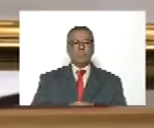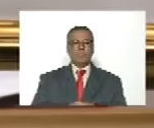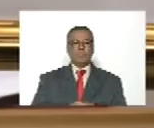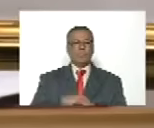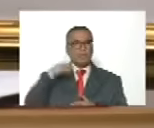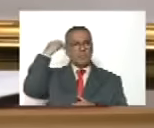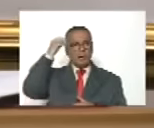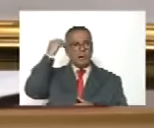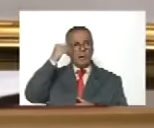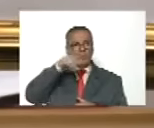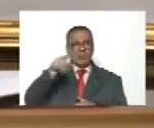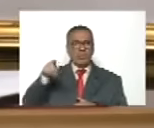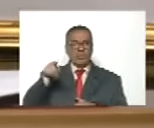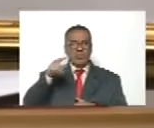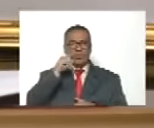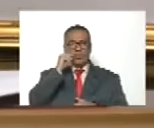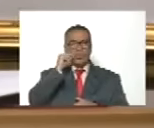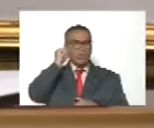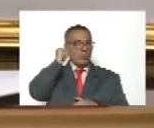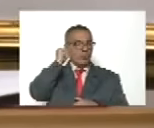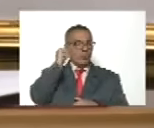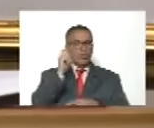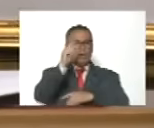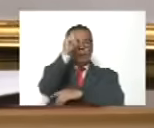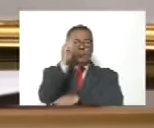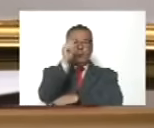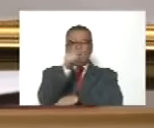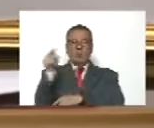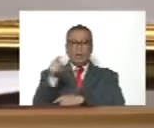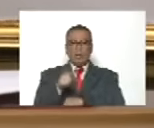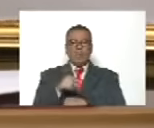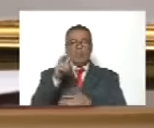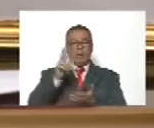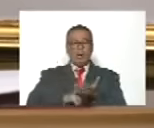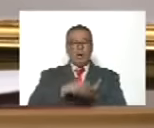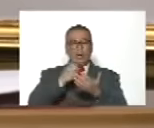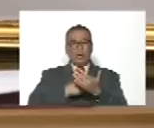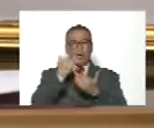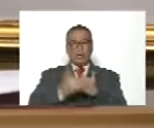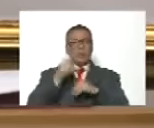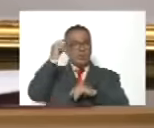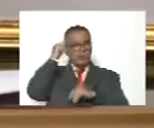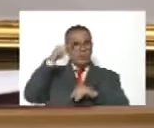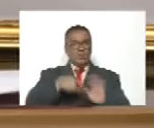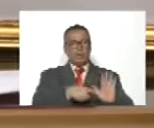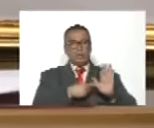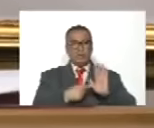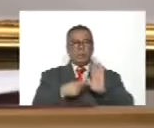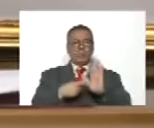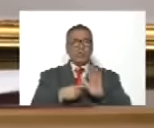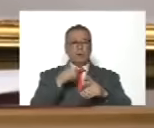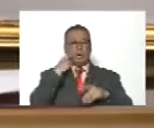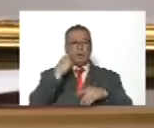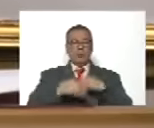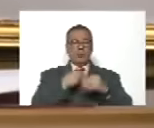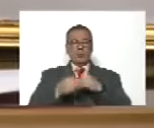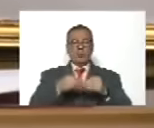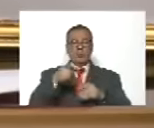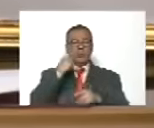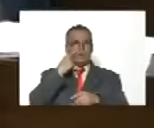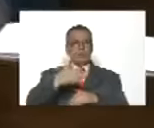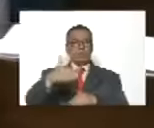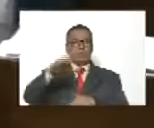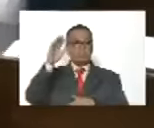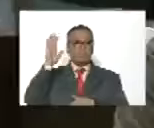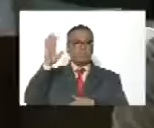En consideración, las honorables diputadas y los honorables diputados que estén a favor del proyecto de orden del día presentado, sírvanse a manifestarlo con la señal de